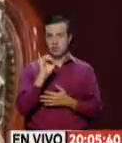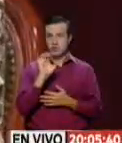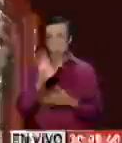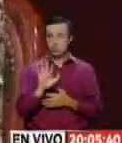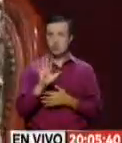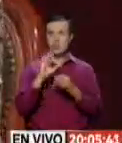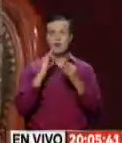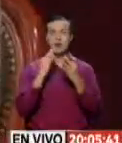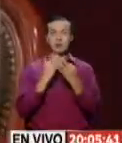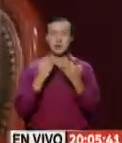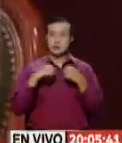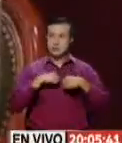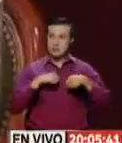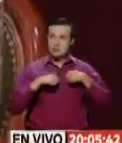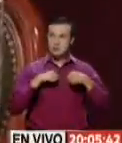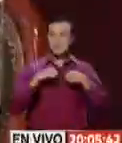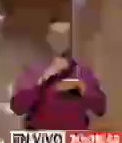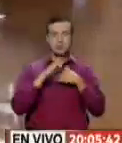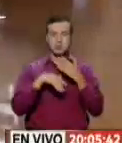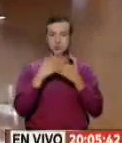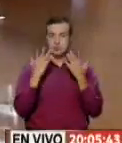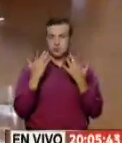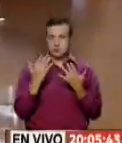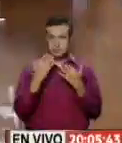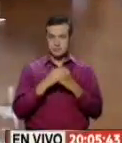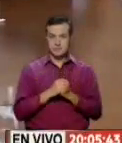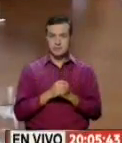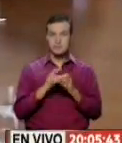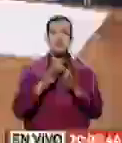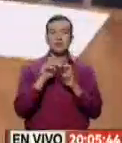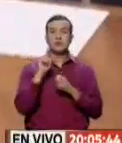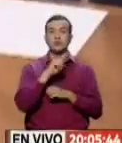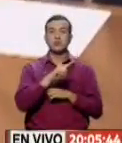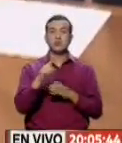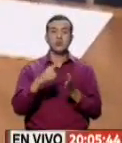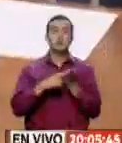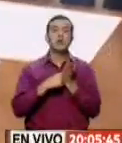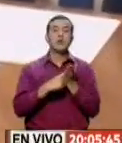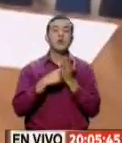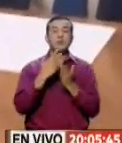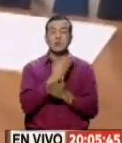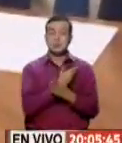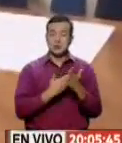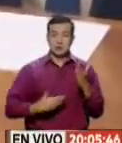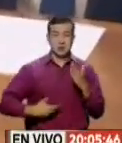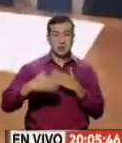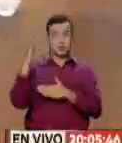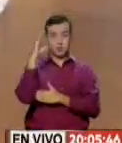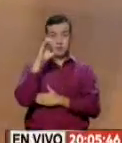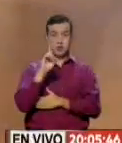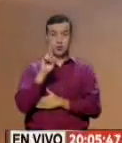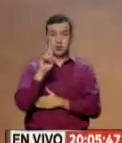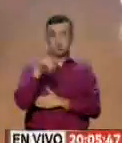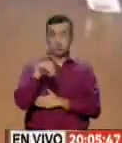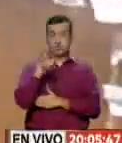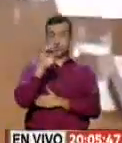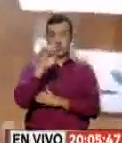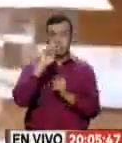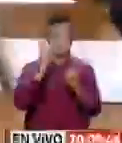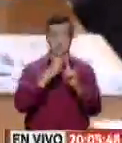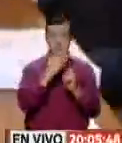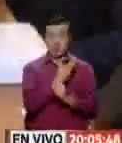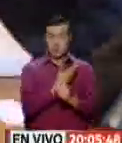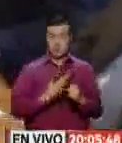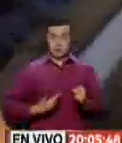su familia los trámites de medicina legal. Sobre su reunión con el presidente colombiano Iván Duque, el